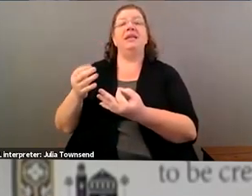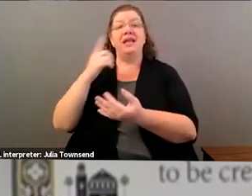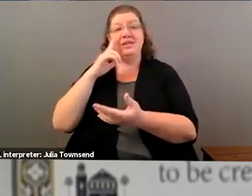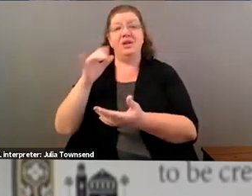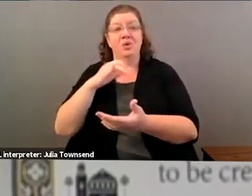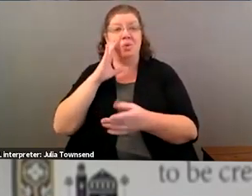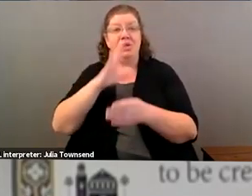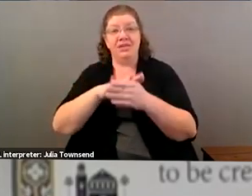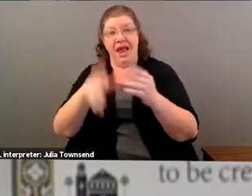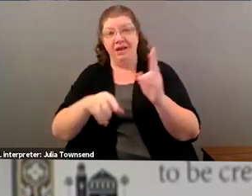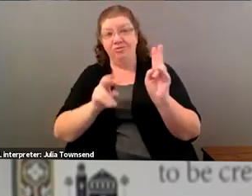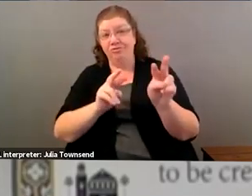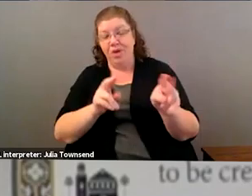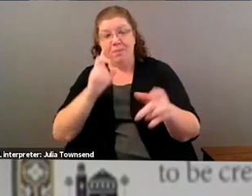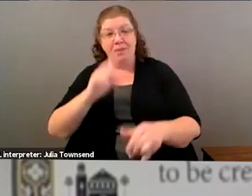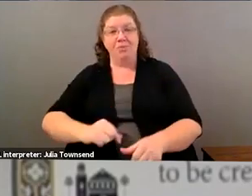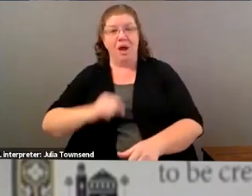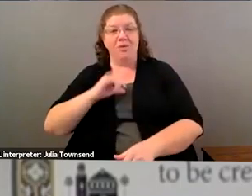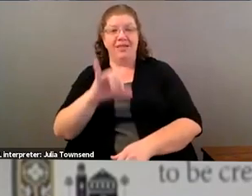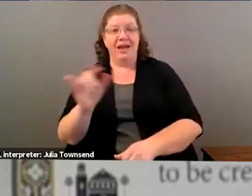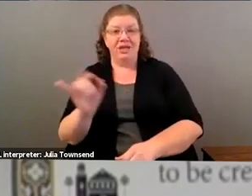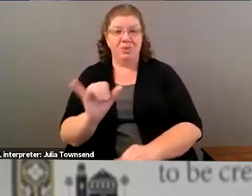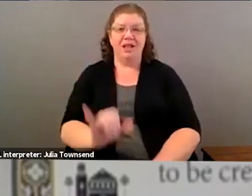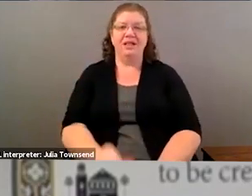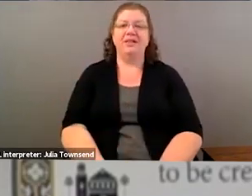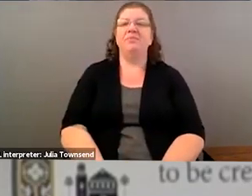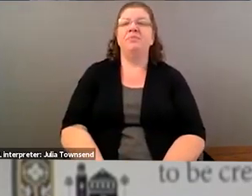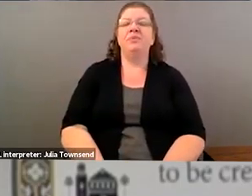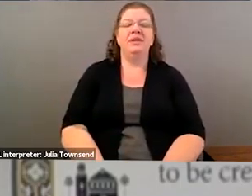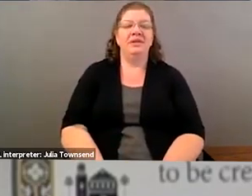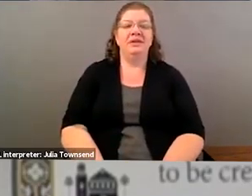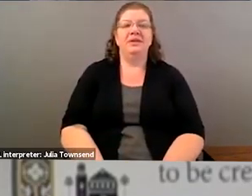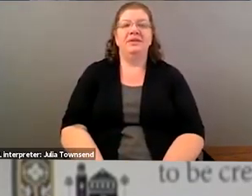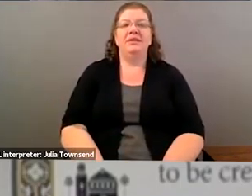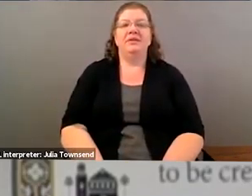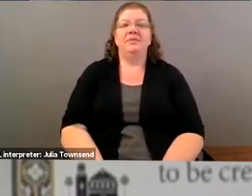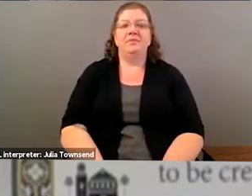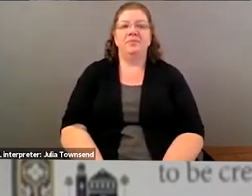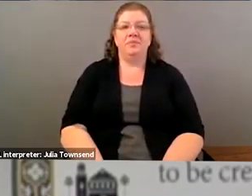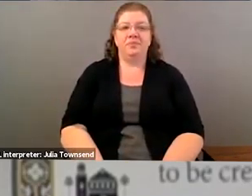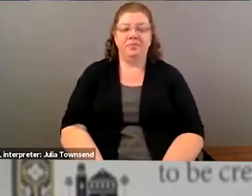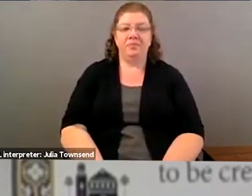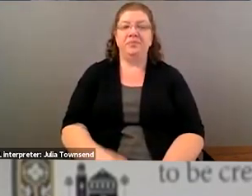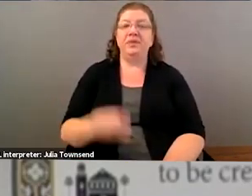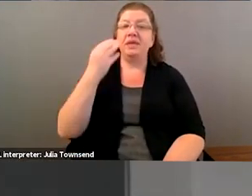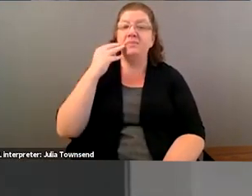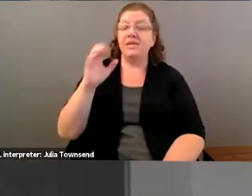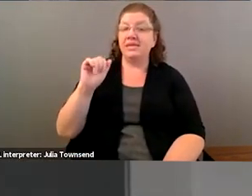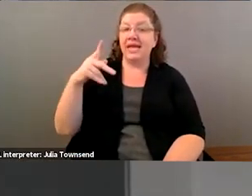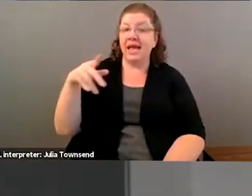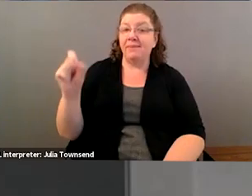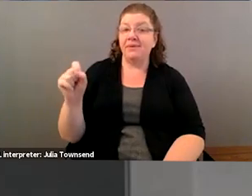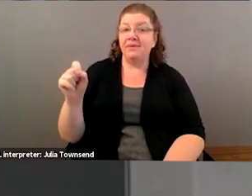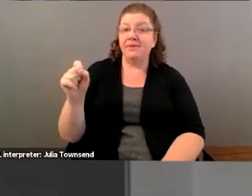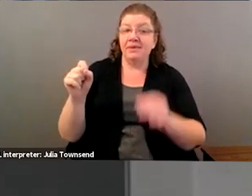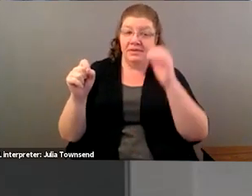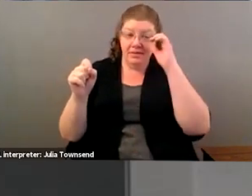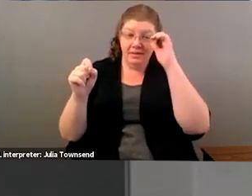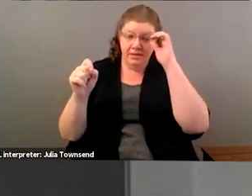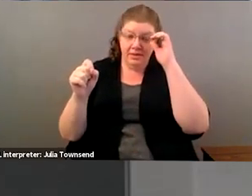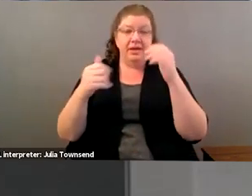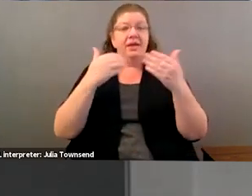pues mi esposo y su familia también son dones entonces entonces yo sé que ellos pues están muy emocionados estaban emocionados por este